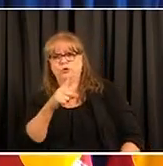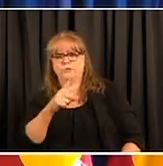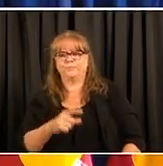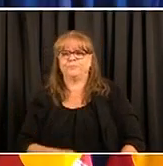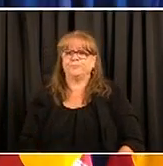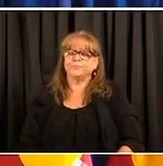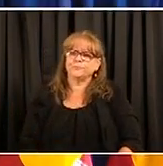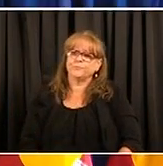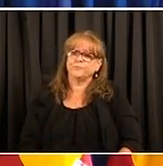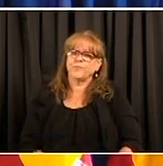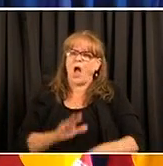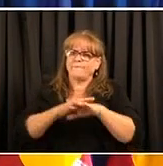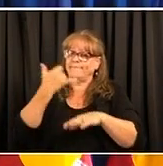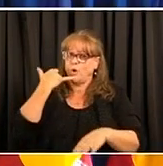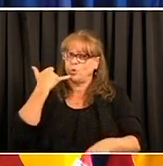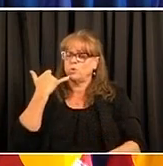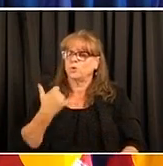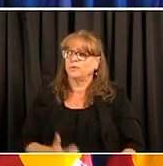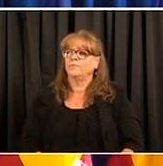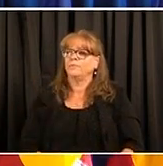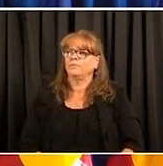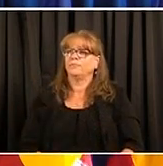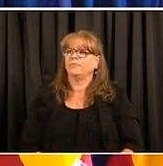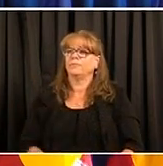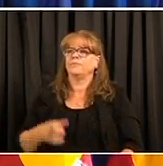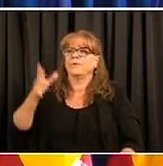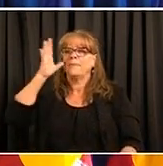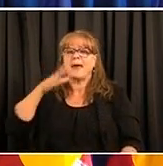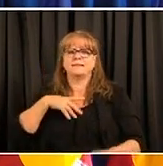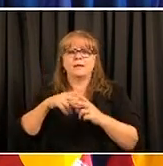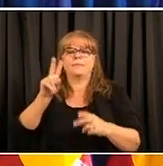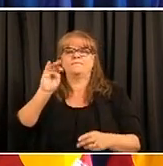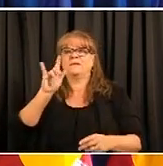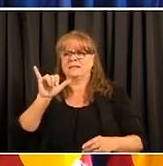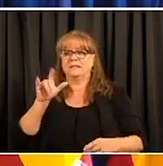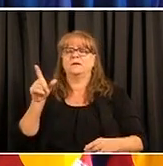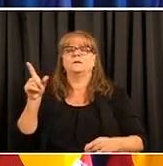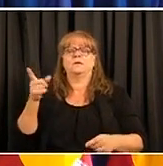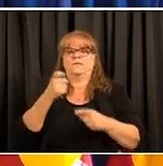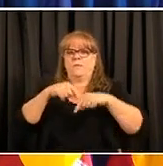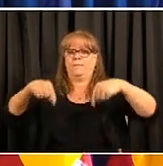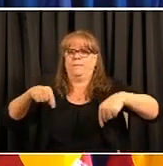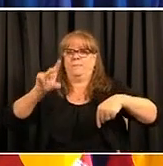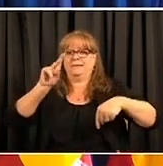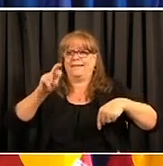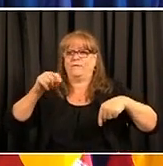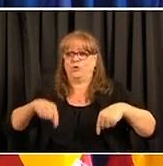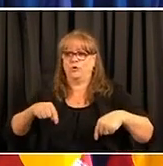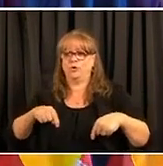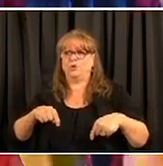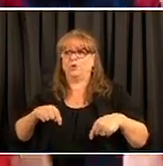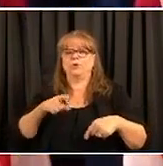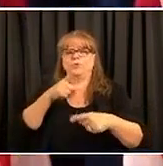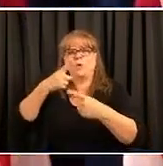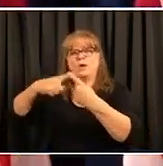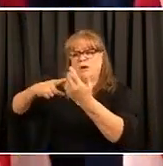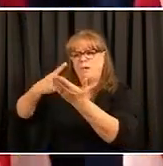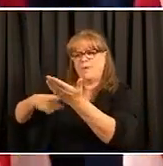Hi, Governor. This is Vinny Del Giudice at Bloomberg News in Denver. On COVID, are police databases, campus